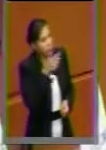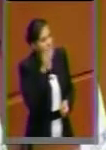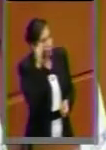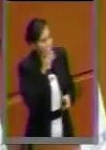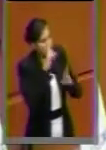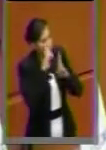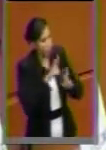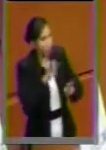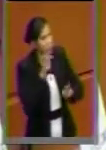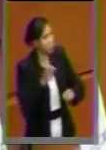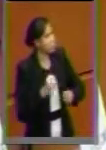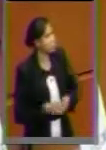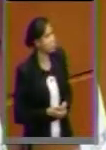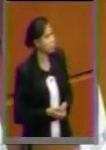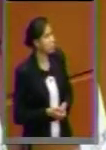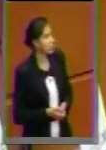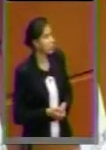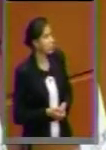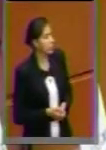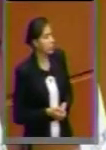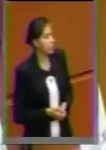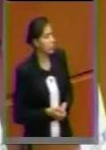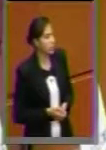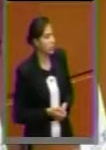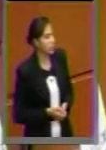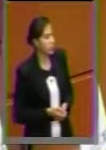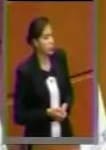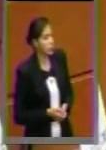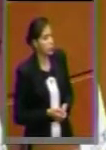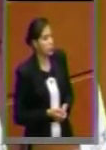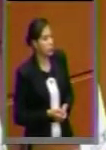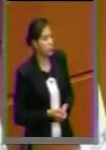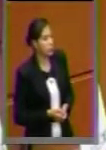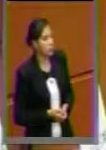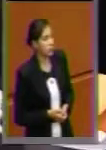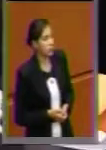todo el respeto con todo respeto para todos